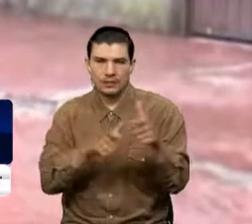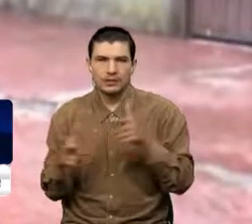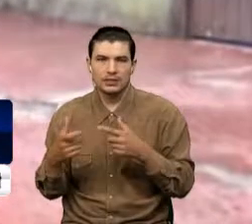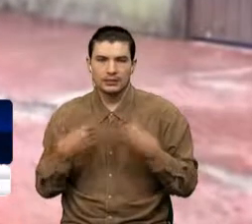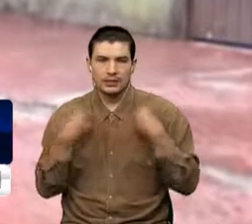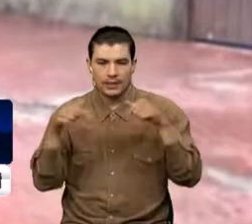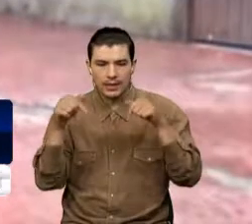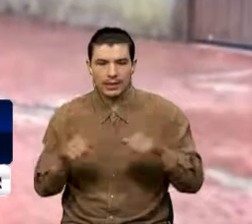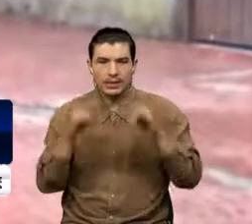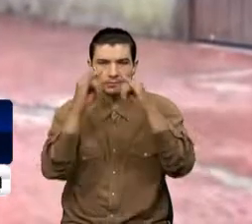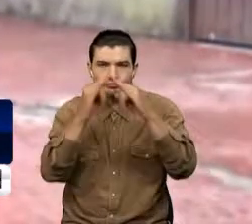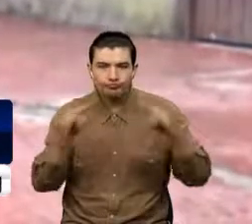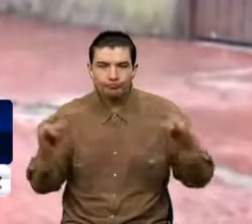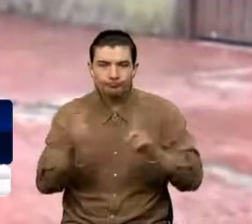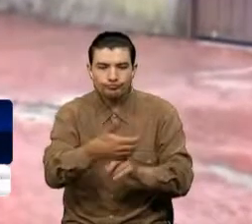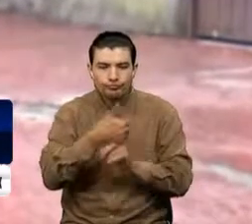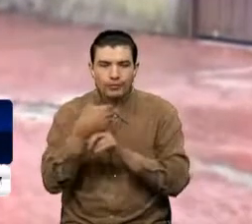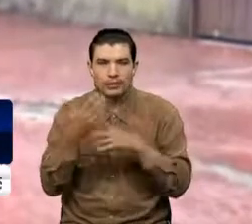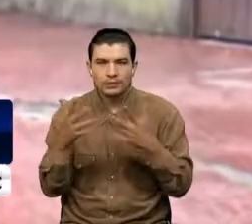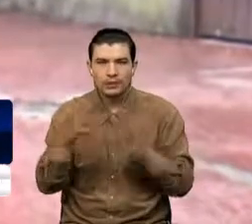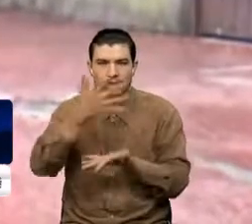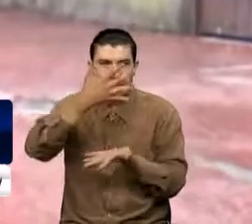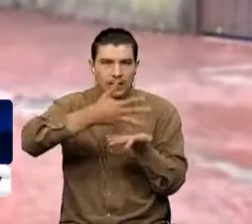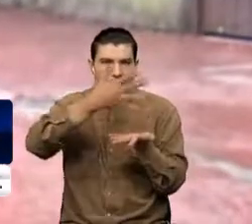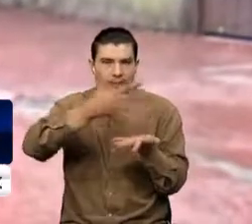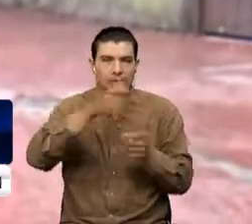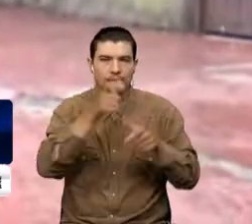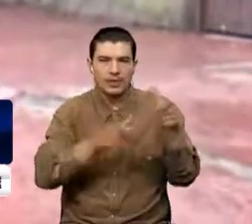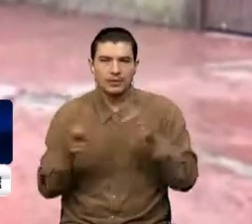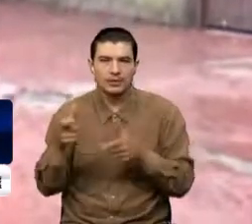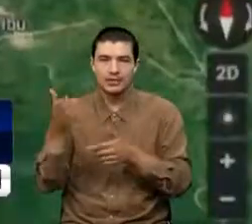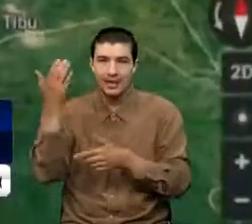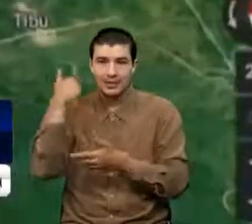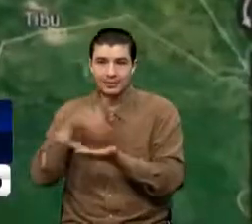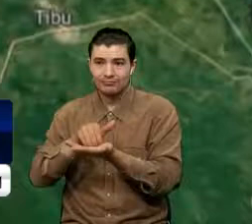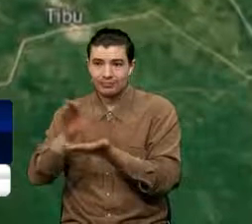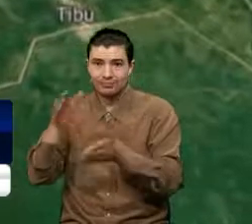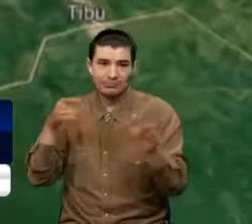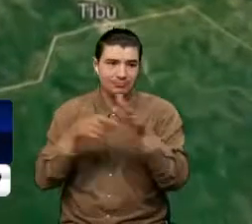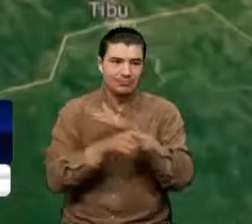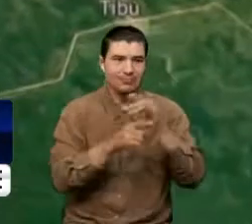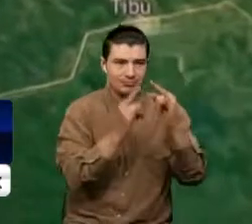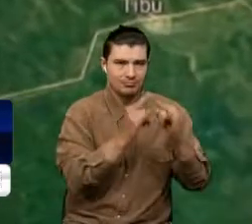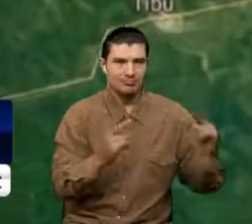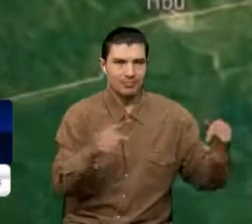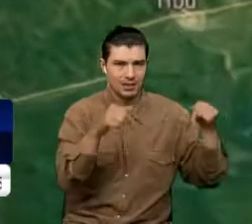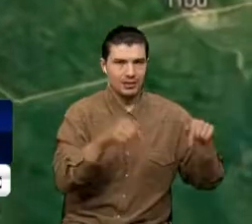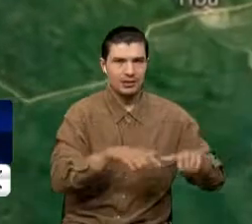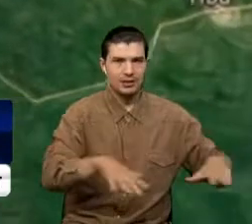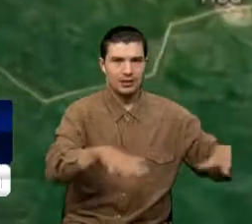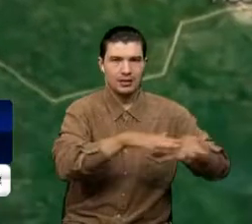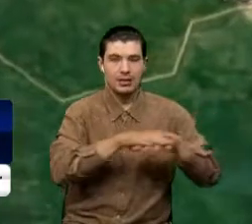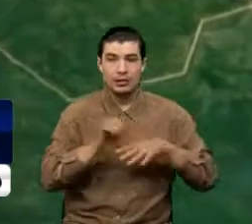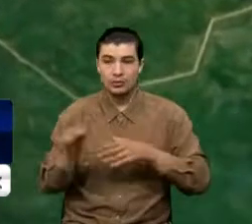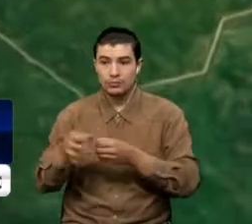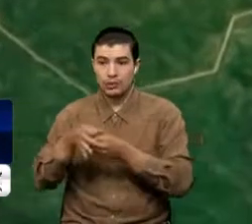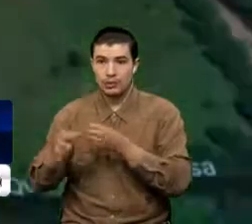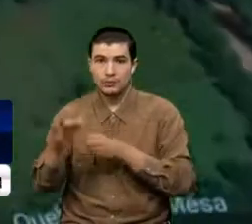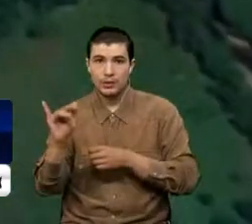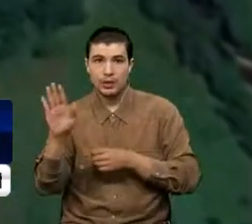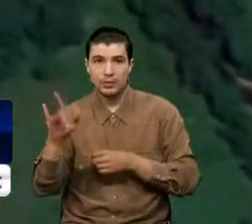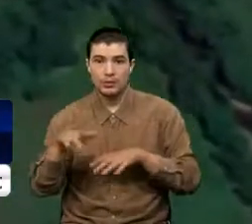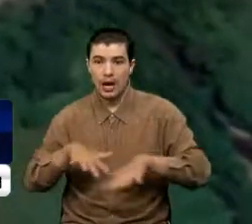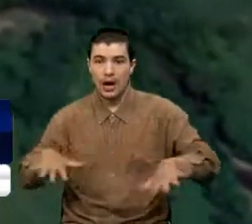este momento son alrededor de 5.000 personas que han sido desplazadas. Por su parte, en la zona rural del municipio de Tibú, en el corregimiento de